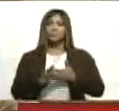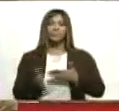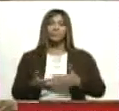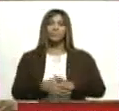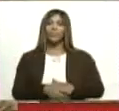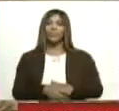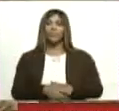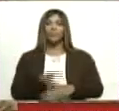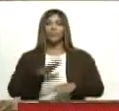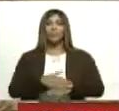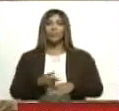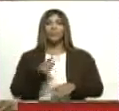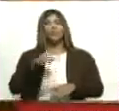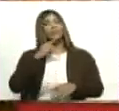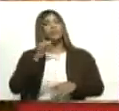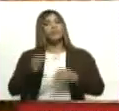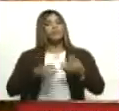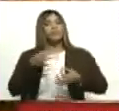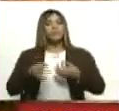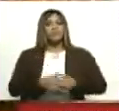o sea, ¿por qué este mito? ¿Por qué